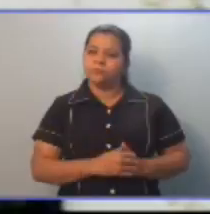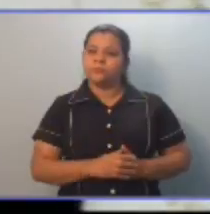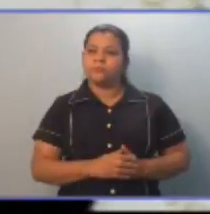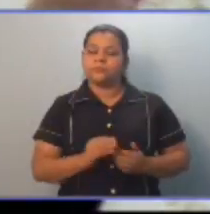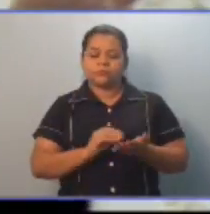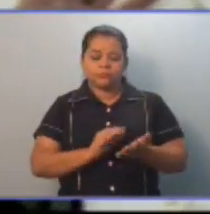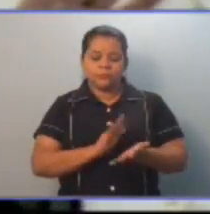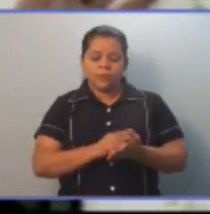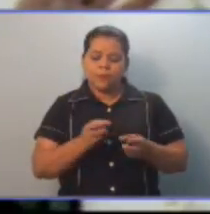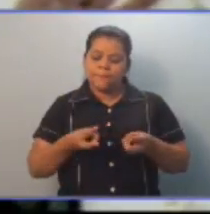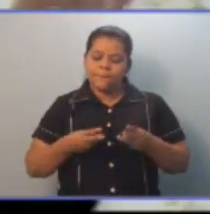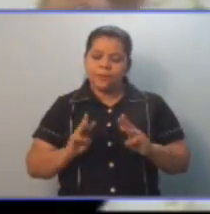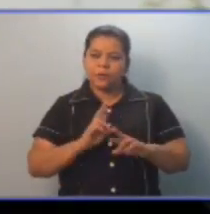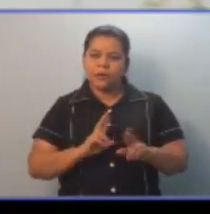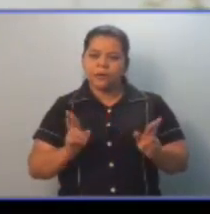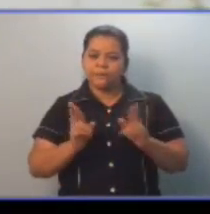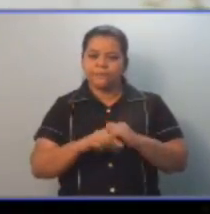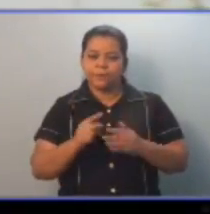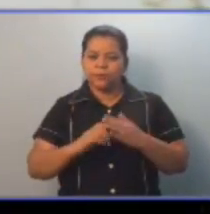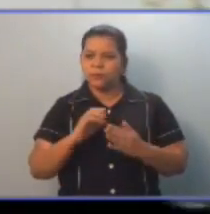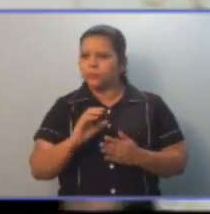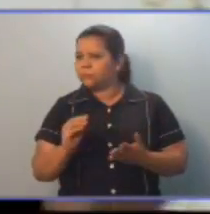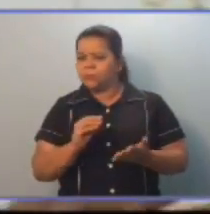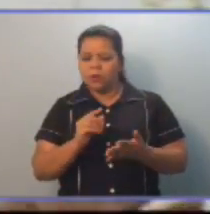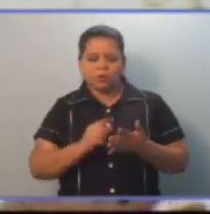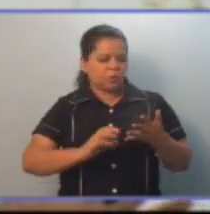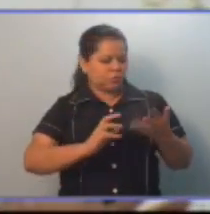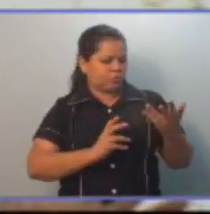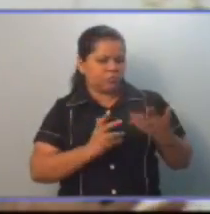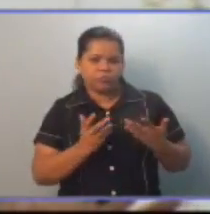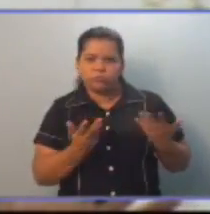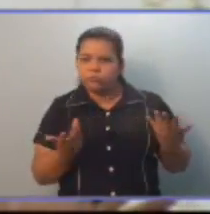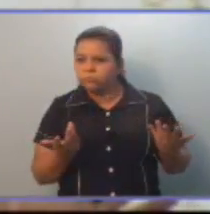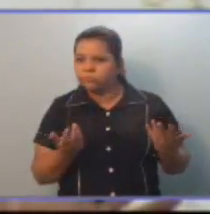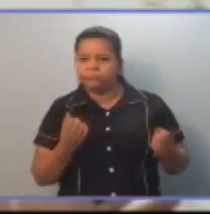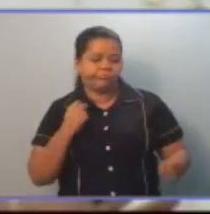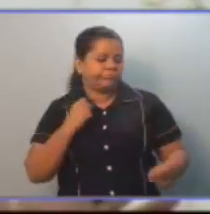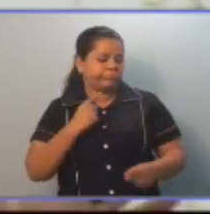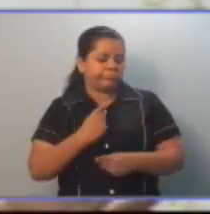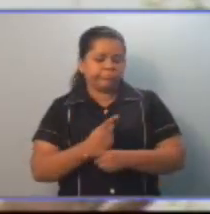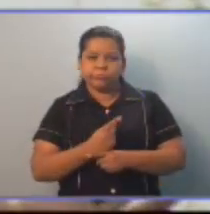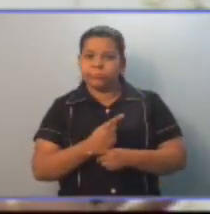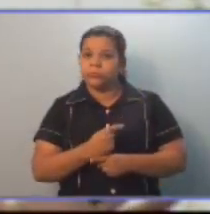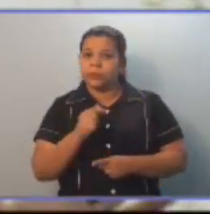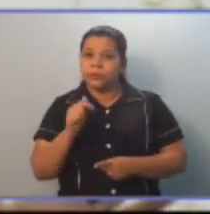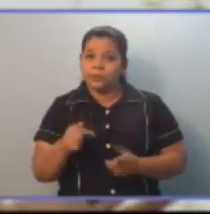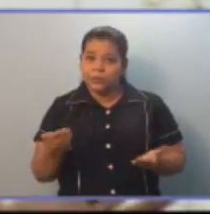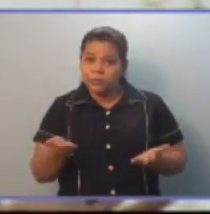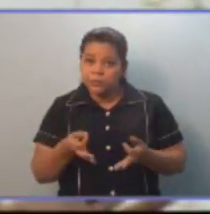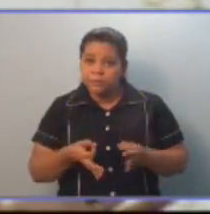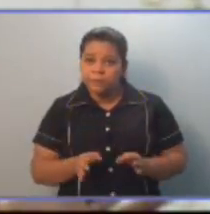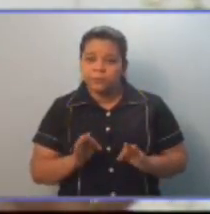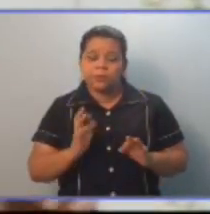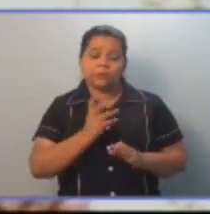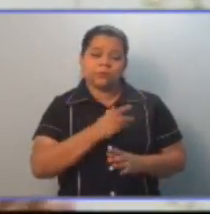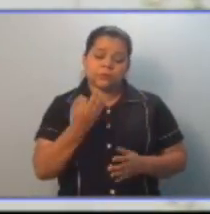establecer mecanismos de reforma de la Constitución que no sean los establecidos en la Constitución me parece inadecuado y si ese precedente está así, habría que revisarlo a